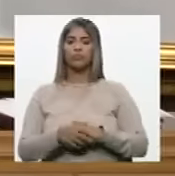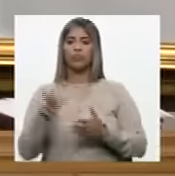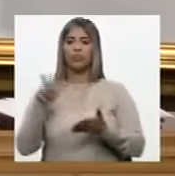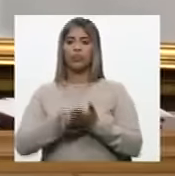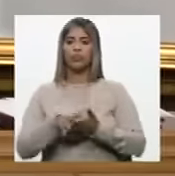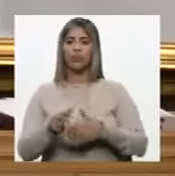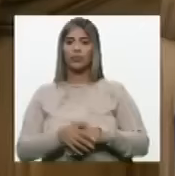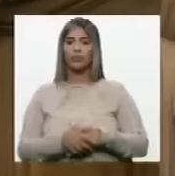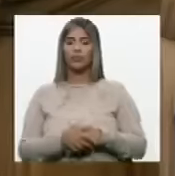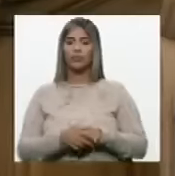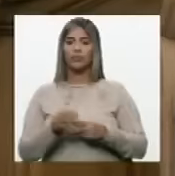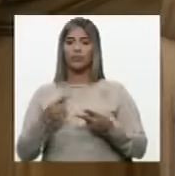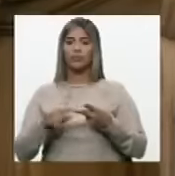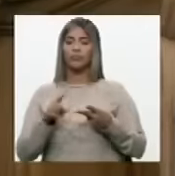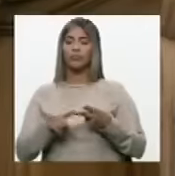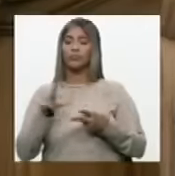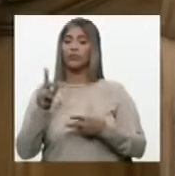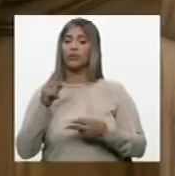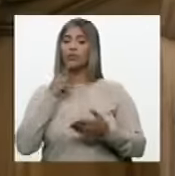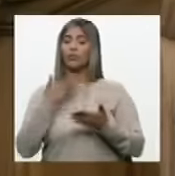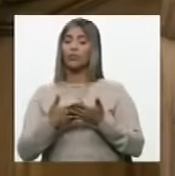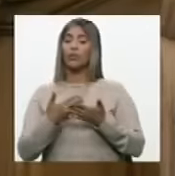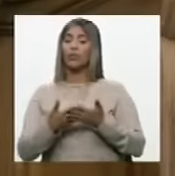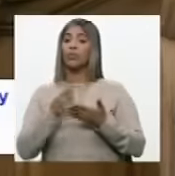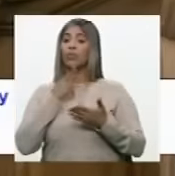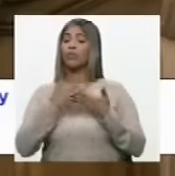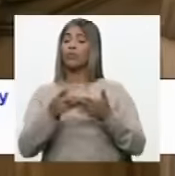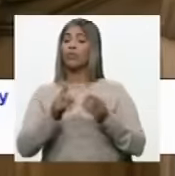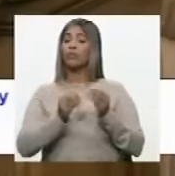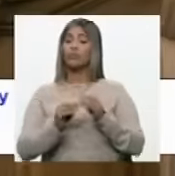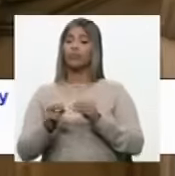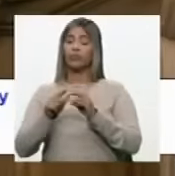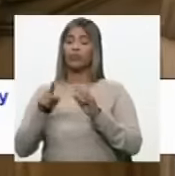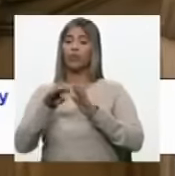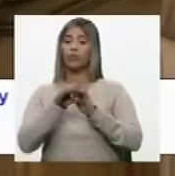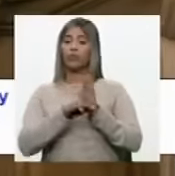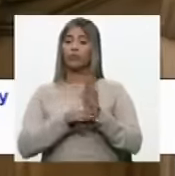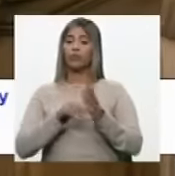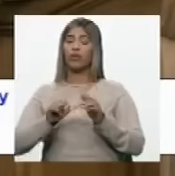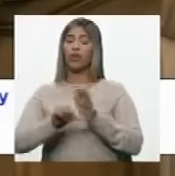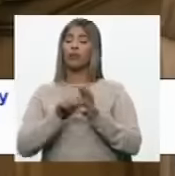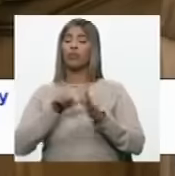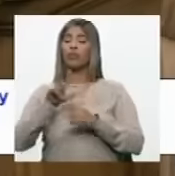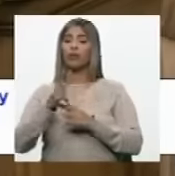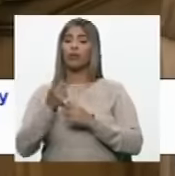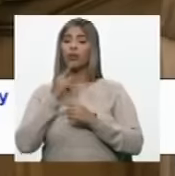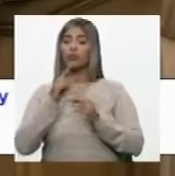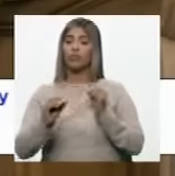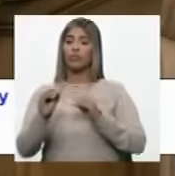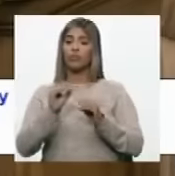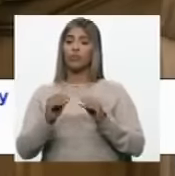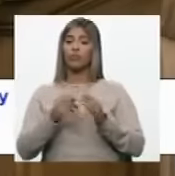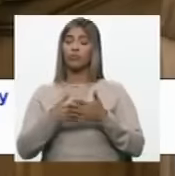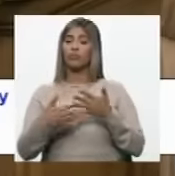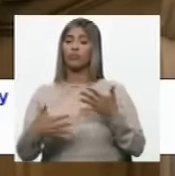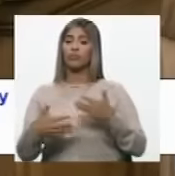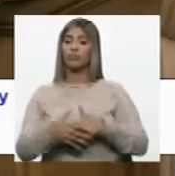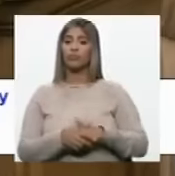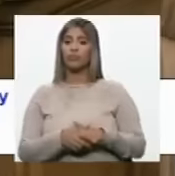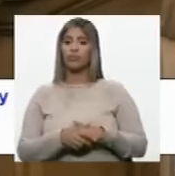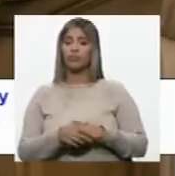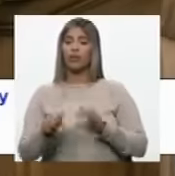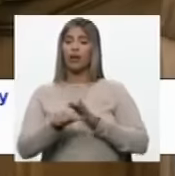Aprobado. Siguiente. Segundo, se propone aprobar con modificación el contenido del artículo 3, el cual queda redactado en los siguientes